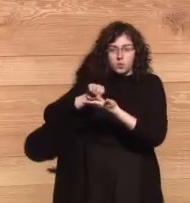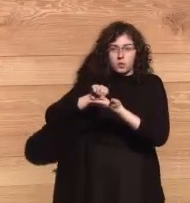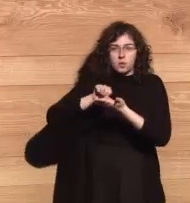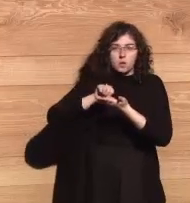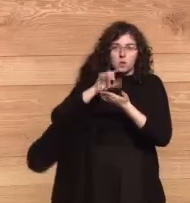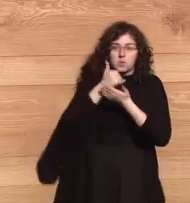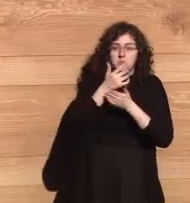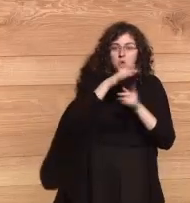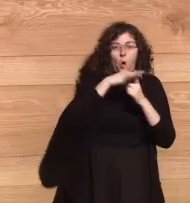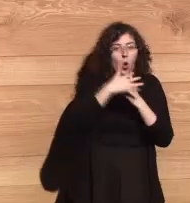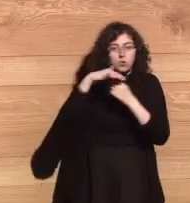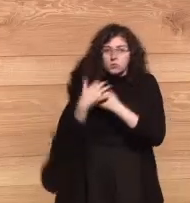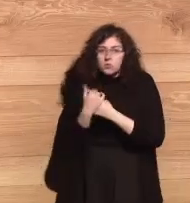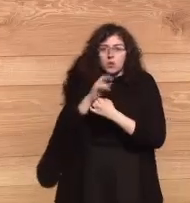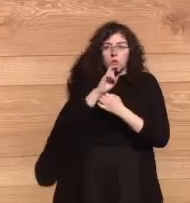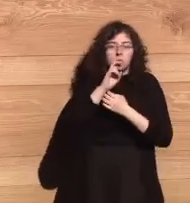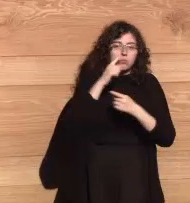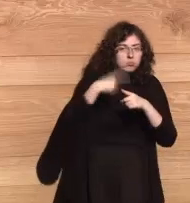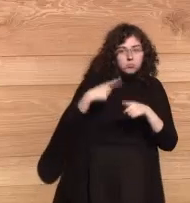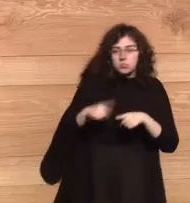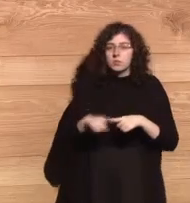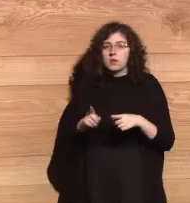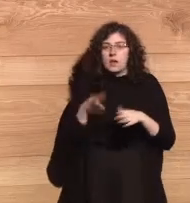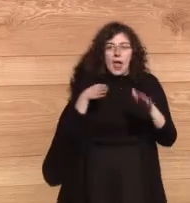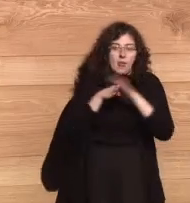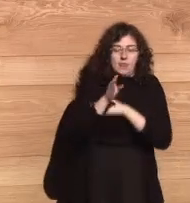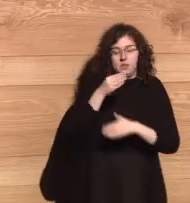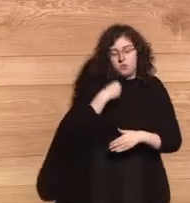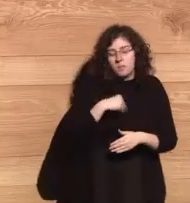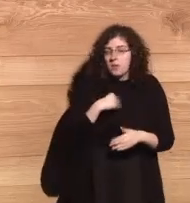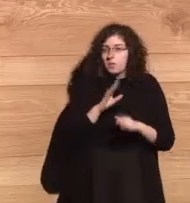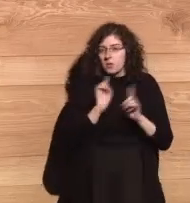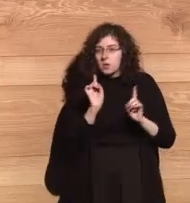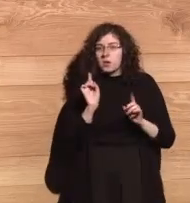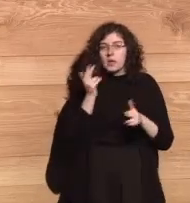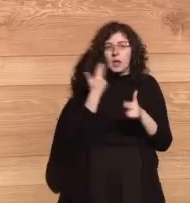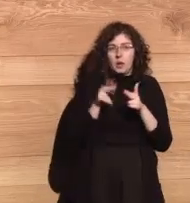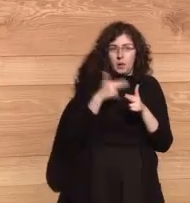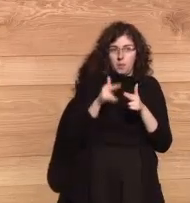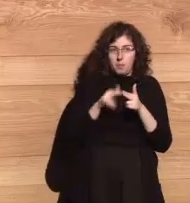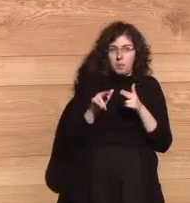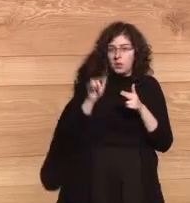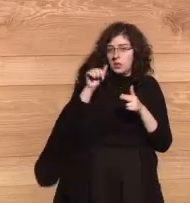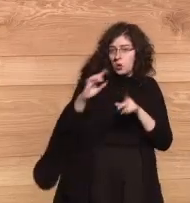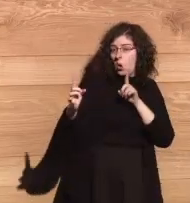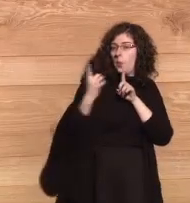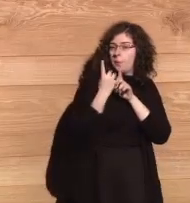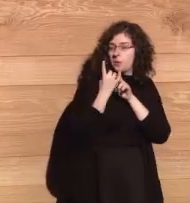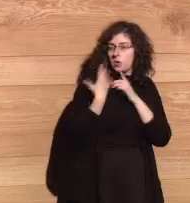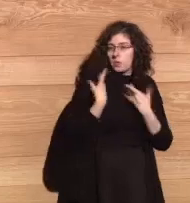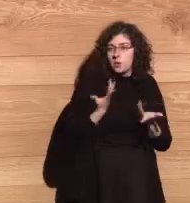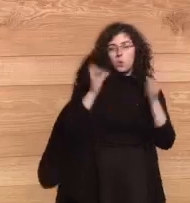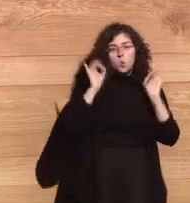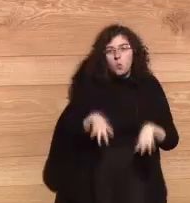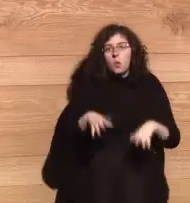diferentes coberturas. Obviamente no era el mismo acceso y ni siquiera el político se mostraba delante mía como lo hacía en la Casa Blanca. Yo es que no sé